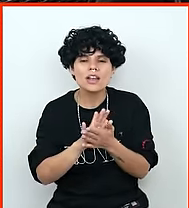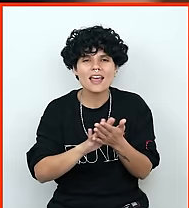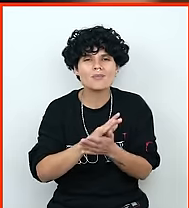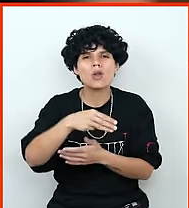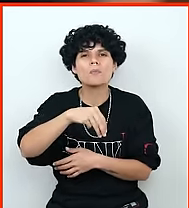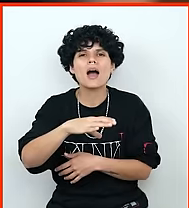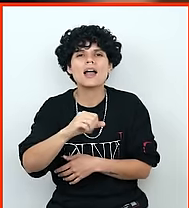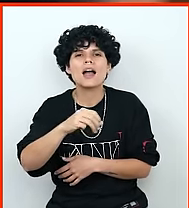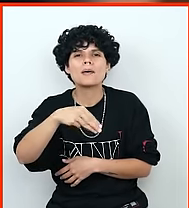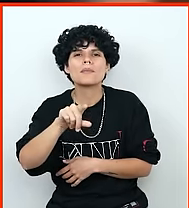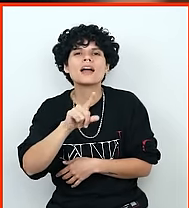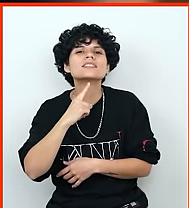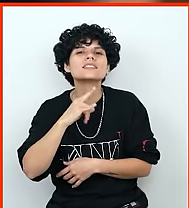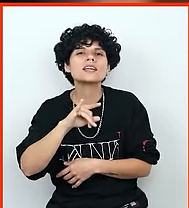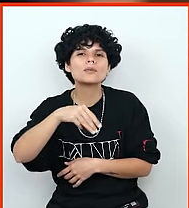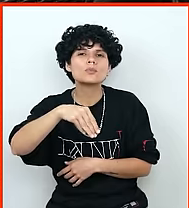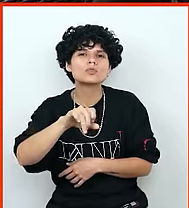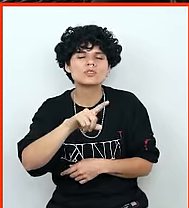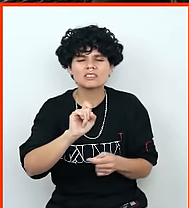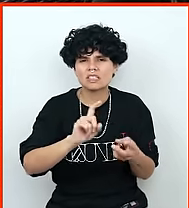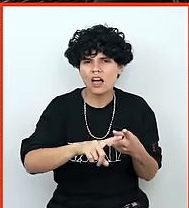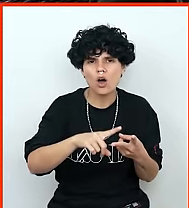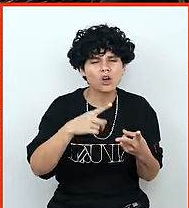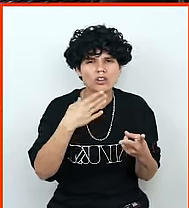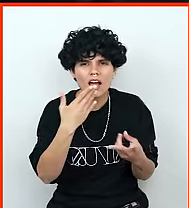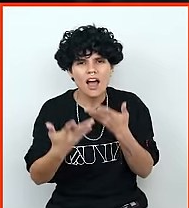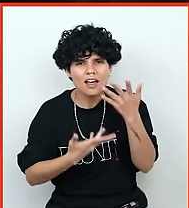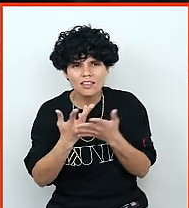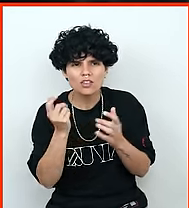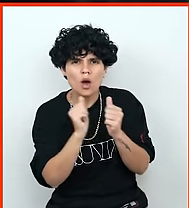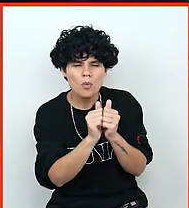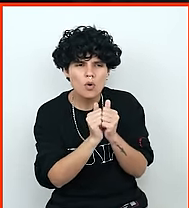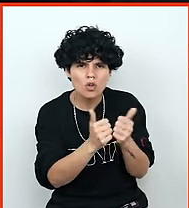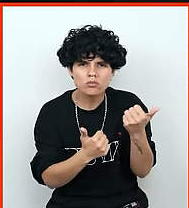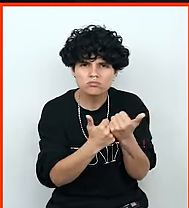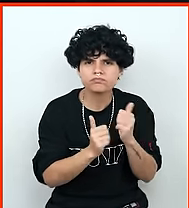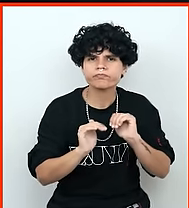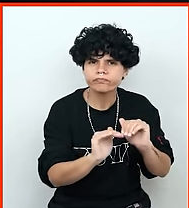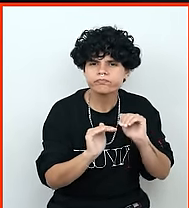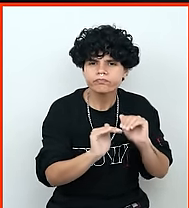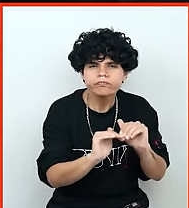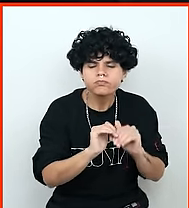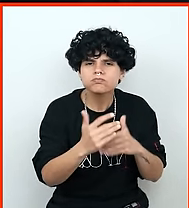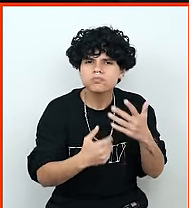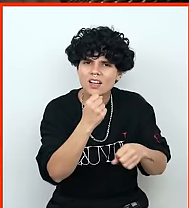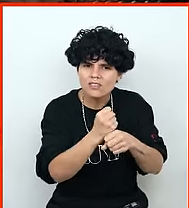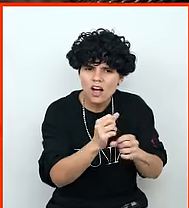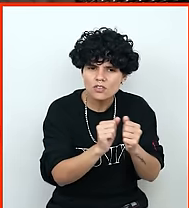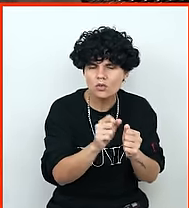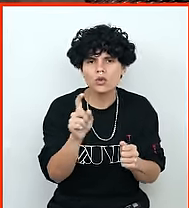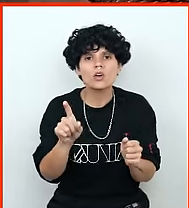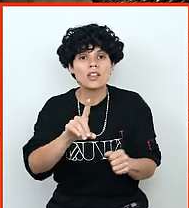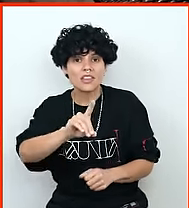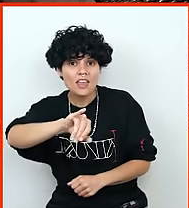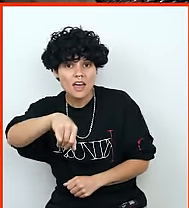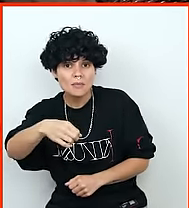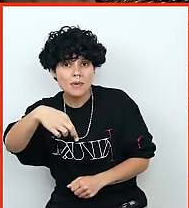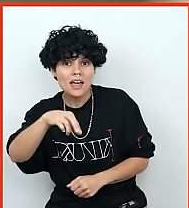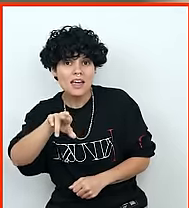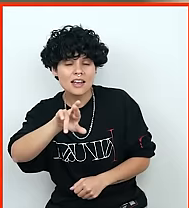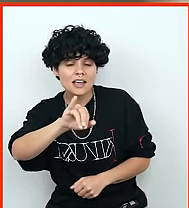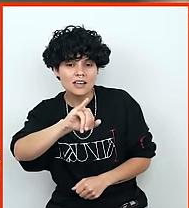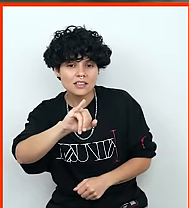cantan como La Maca Más Que Música, qué sé yo, La Glo Herrera. Y Pérez tiene como el scratch, como el man. Cuando yo lo veo es